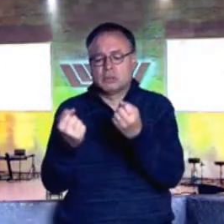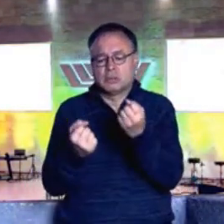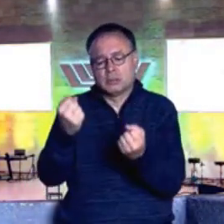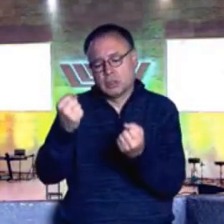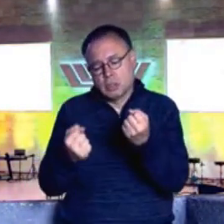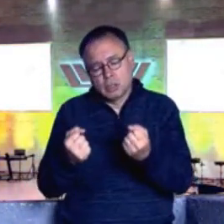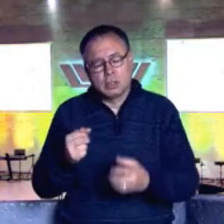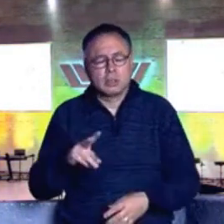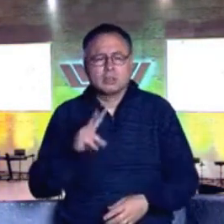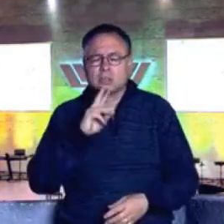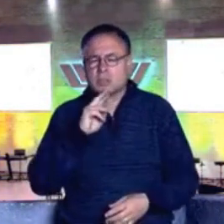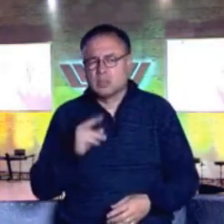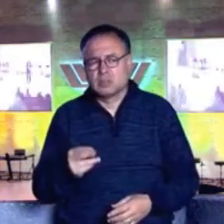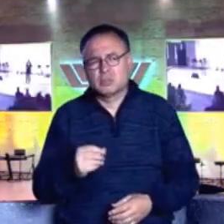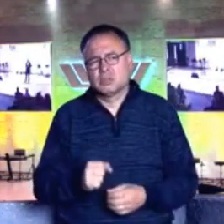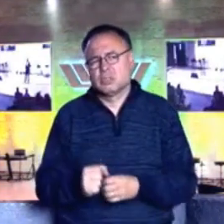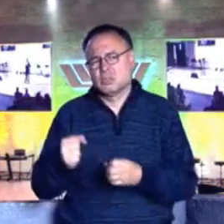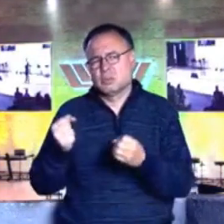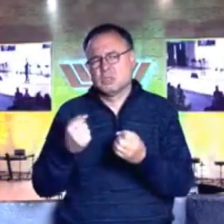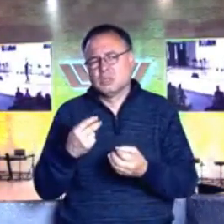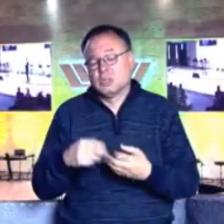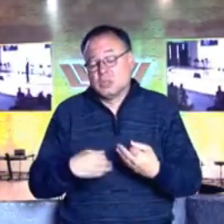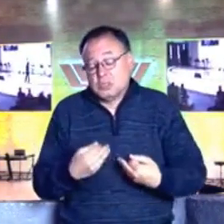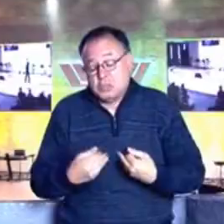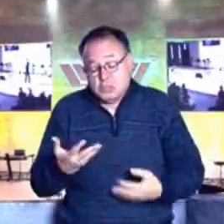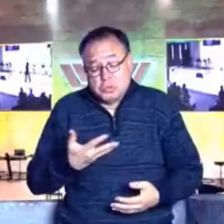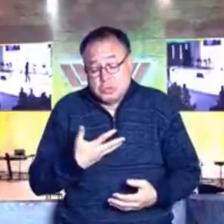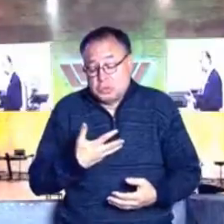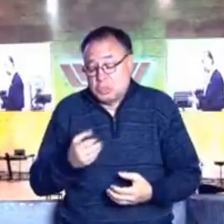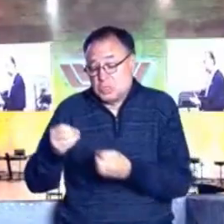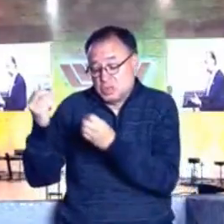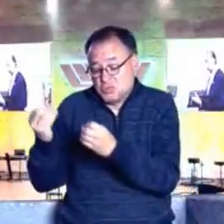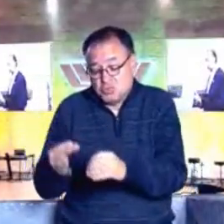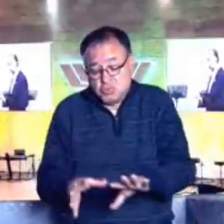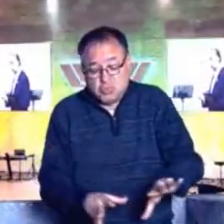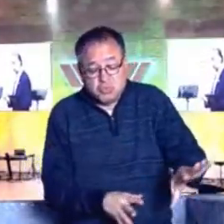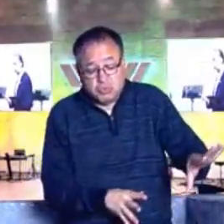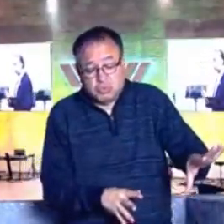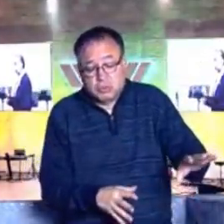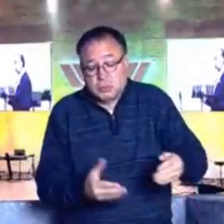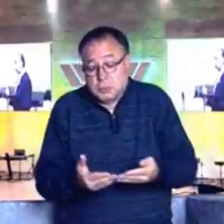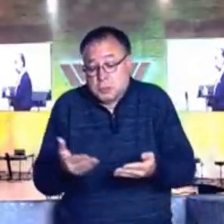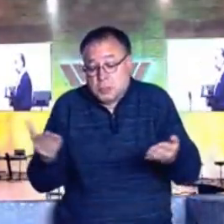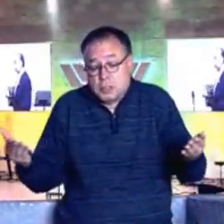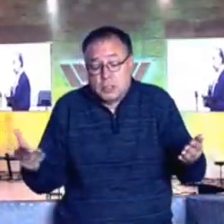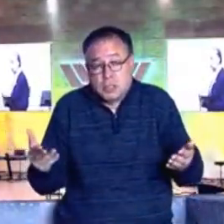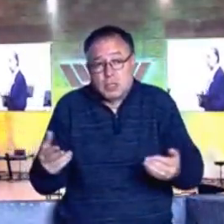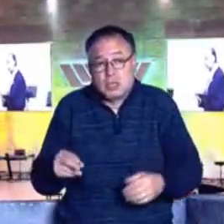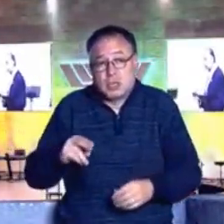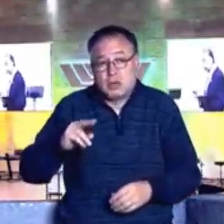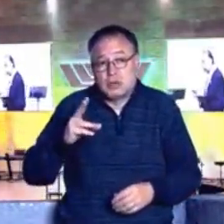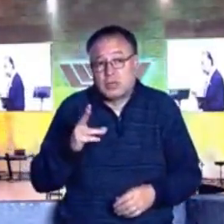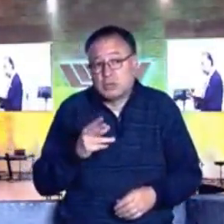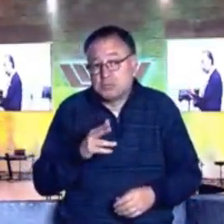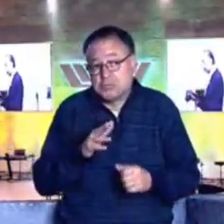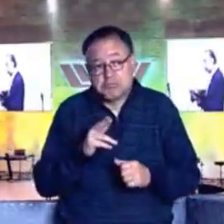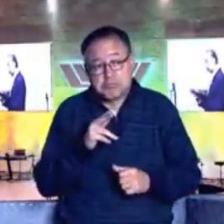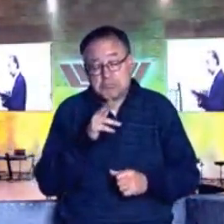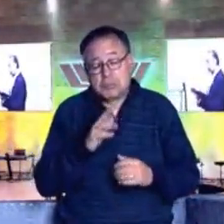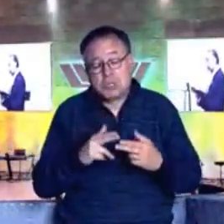llegó pero me llegó como agua y de repente ya no tengo nada porque hace falta que Jehová yire